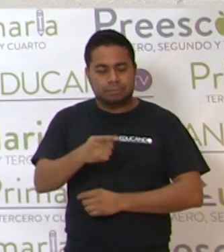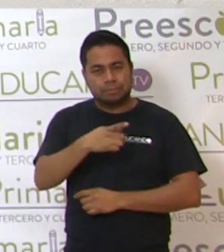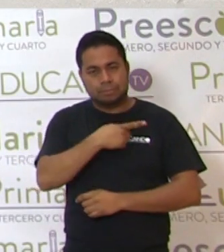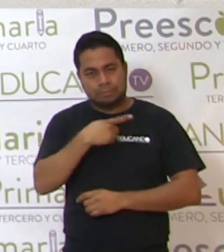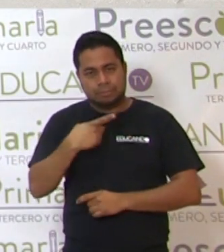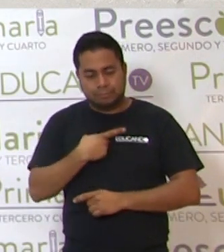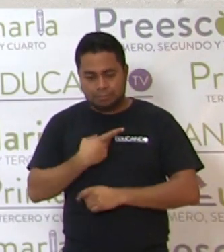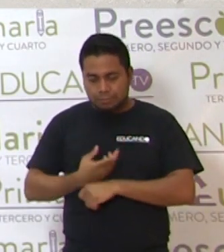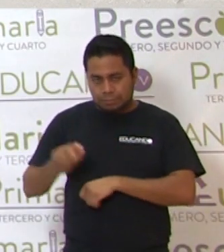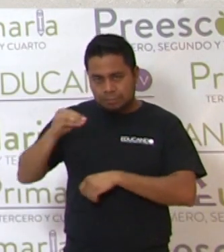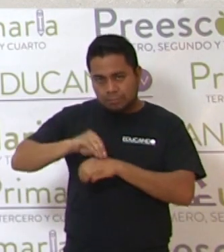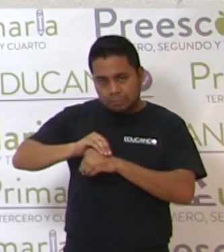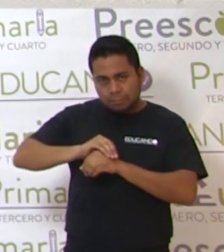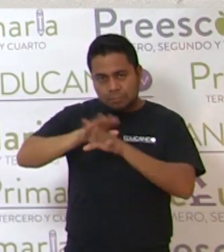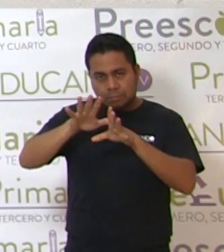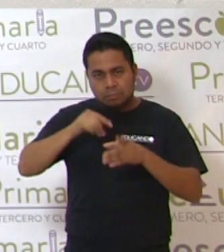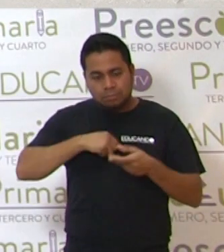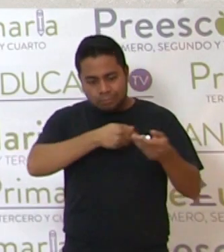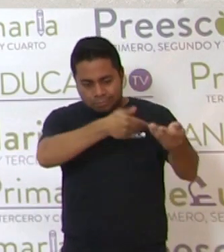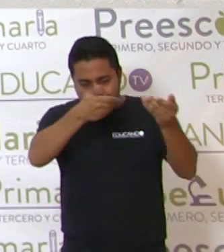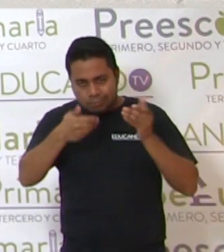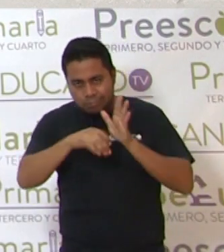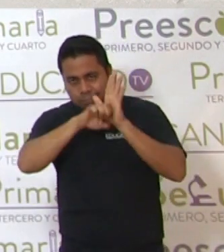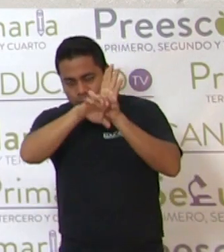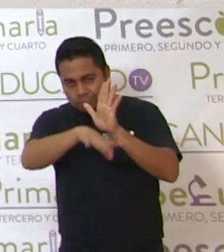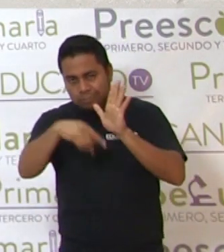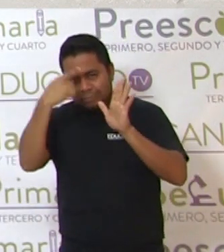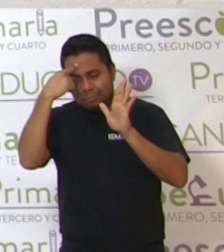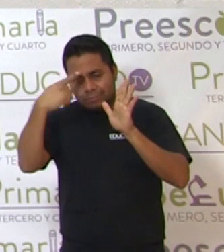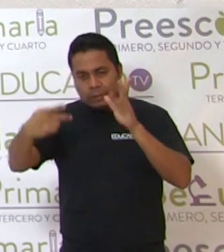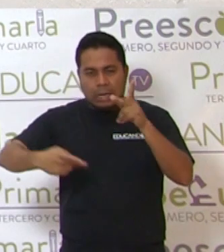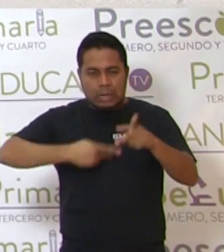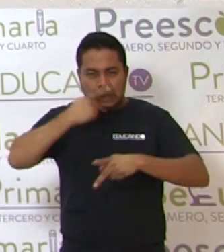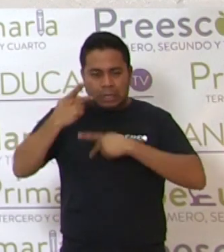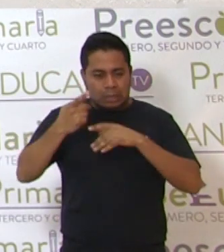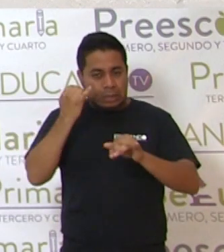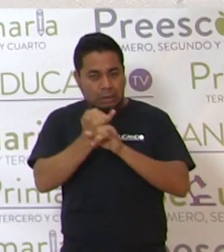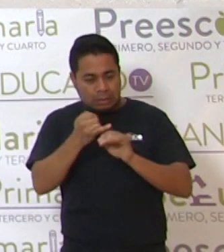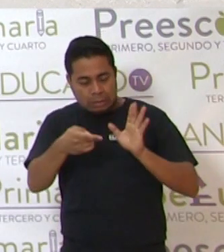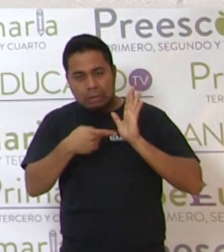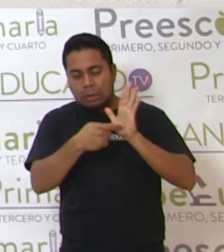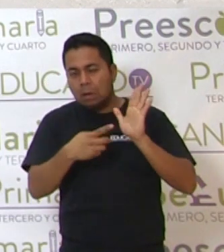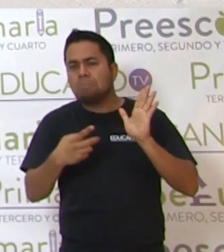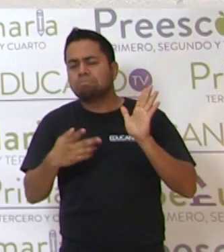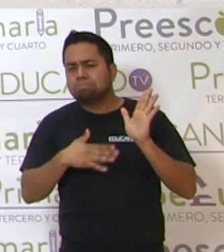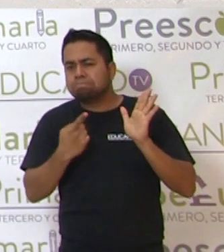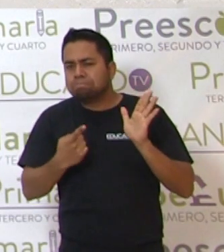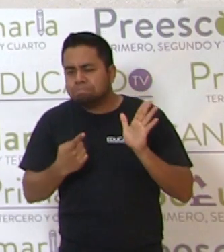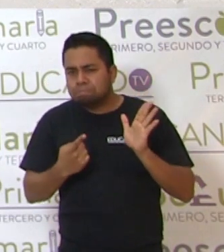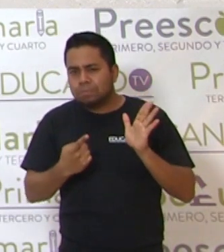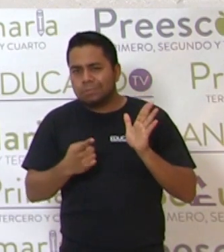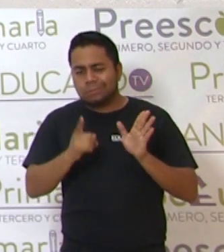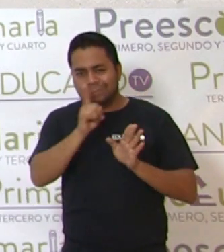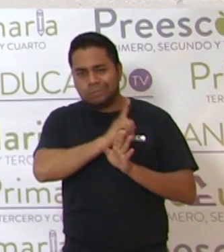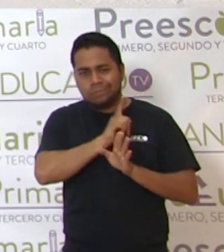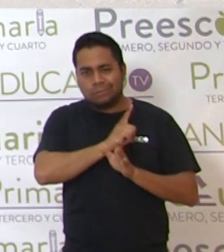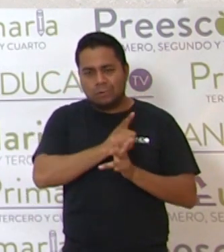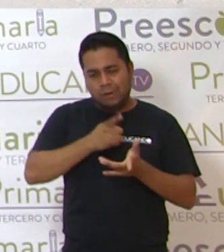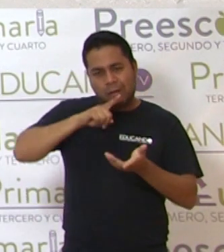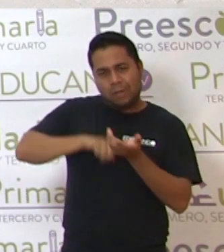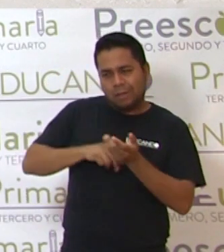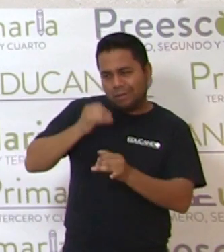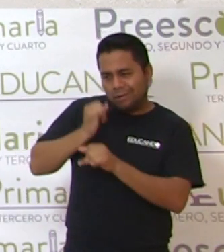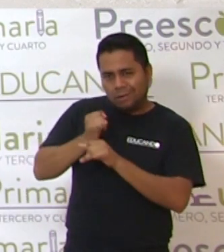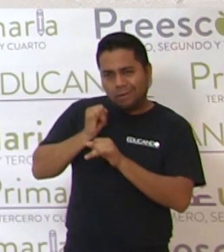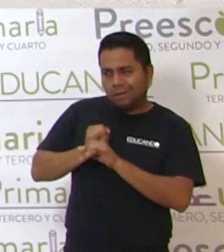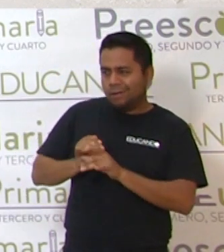ser muy claros. ¿Por qué no te traigo ningún ejemplo de poesía, de ciberpoesía? Porque esto nada más se pueden ver en las páginas